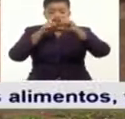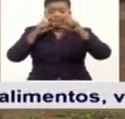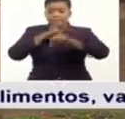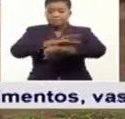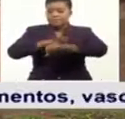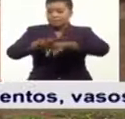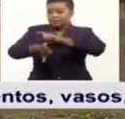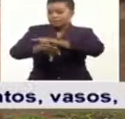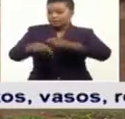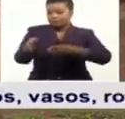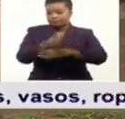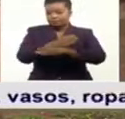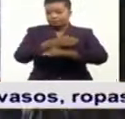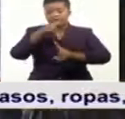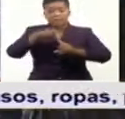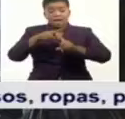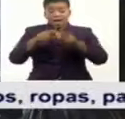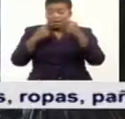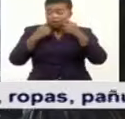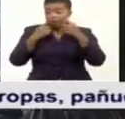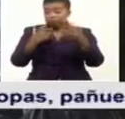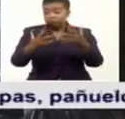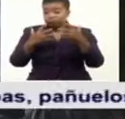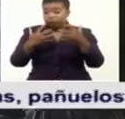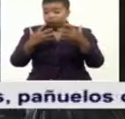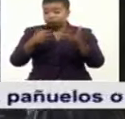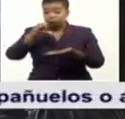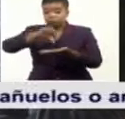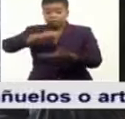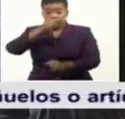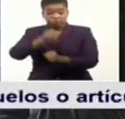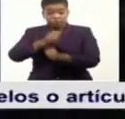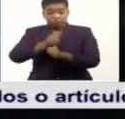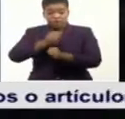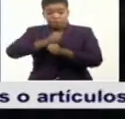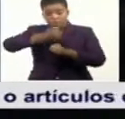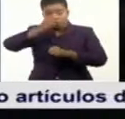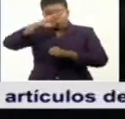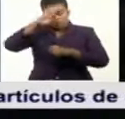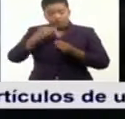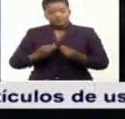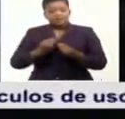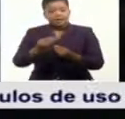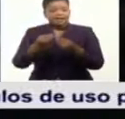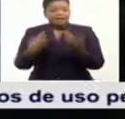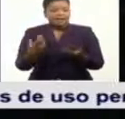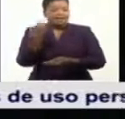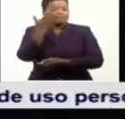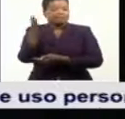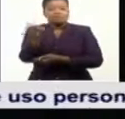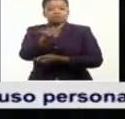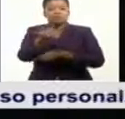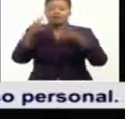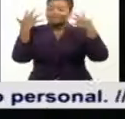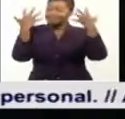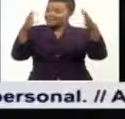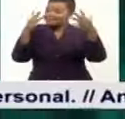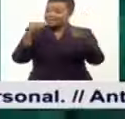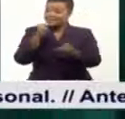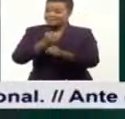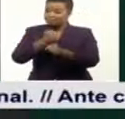una tarea tan riesgosa como esta, la Central de Trabajadores de Cuba le entregó la bandera de proeza laboral al complejo Labatín número